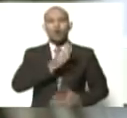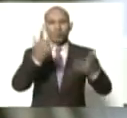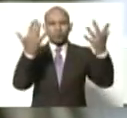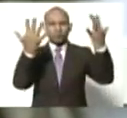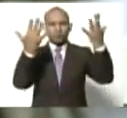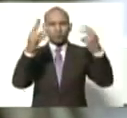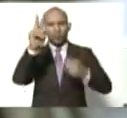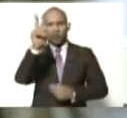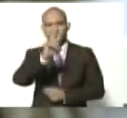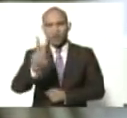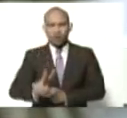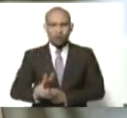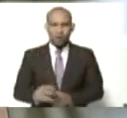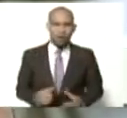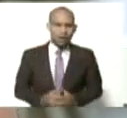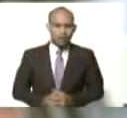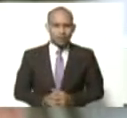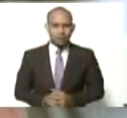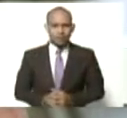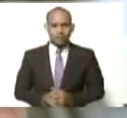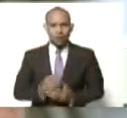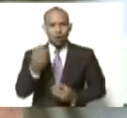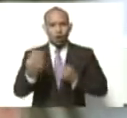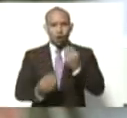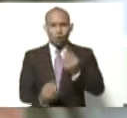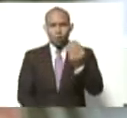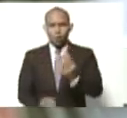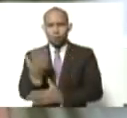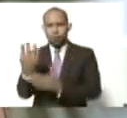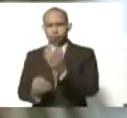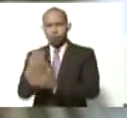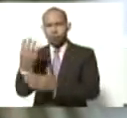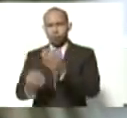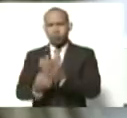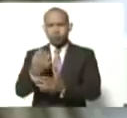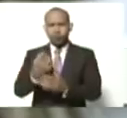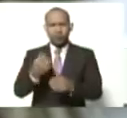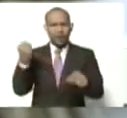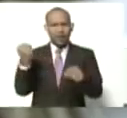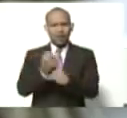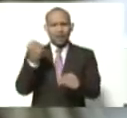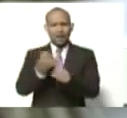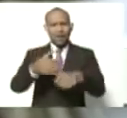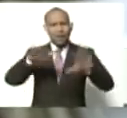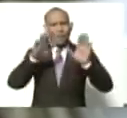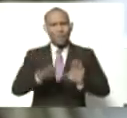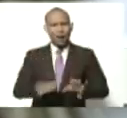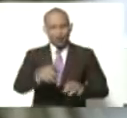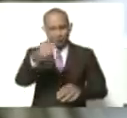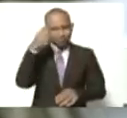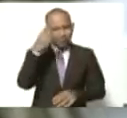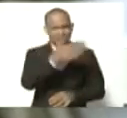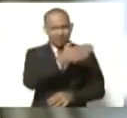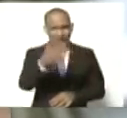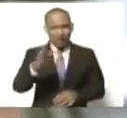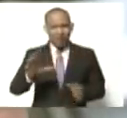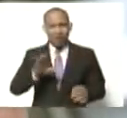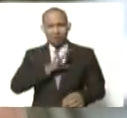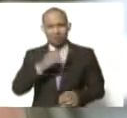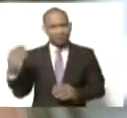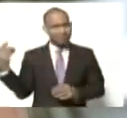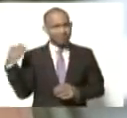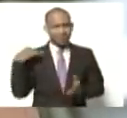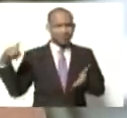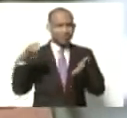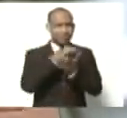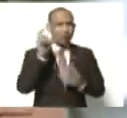obra venezolana, como es la reactivación de las obras inconclusas por parte de esa empresa Odebrecht,